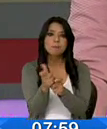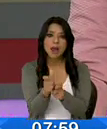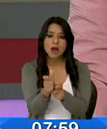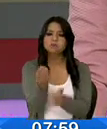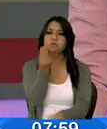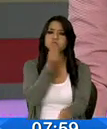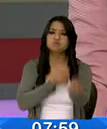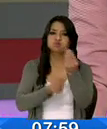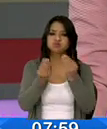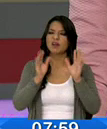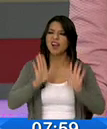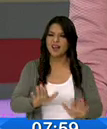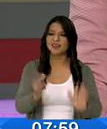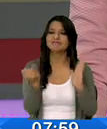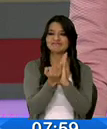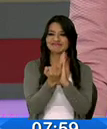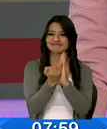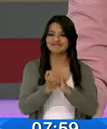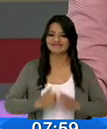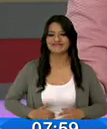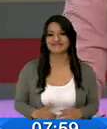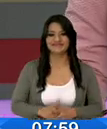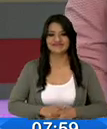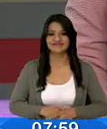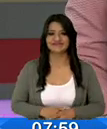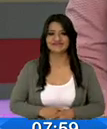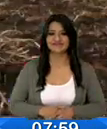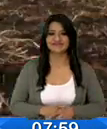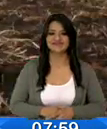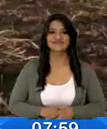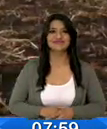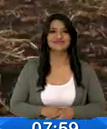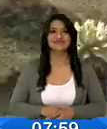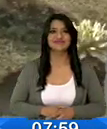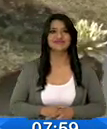que es parte de la identidad de sus habitantes.